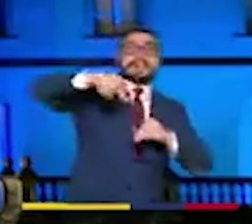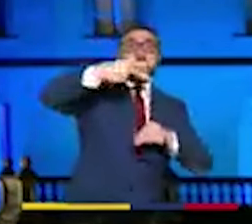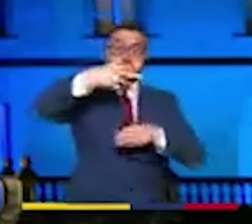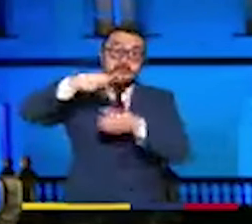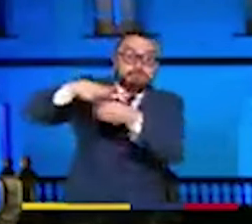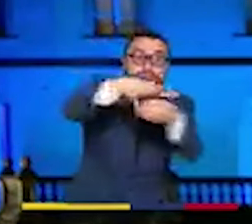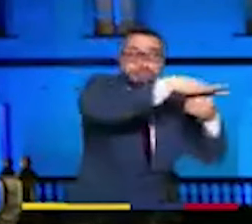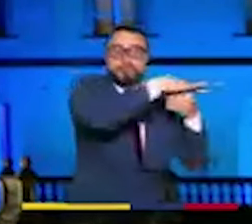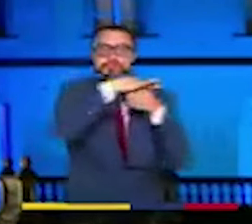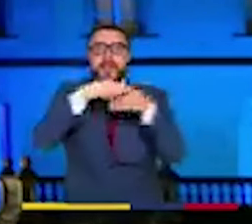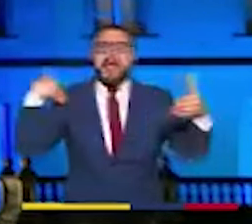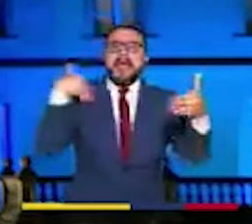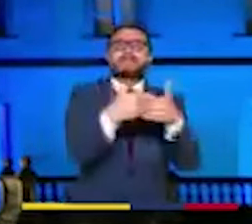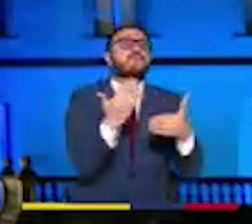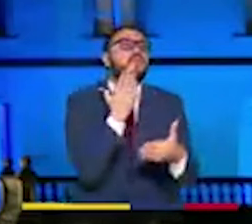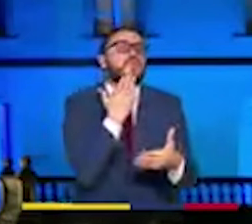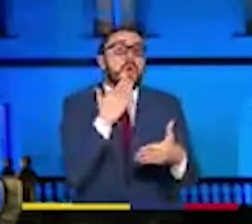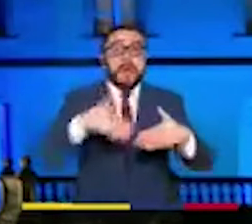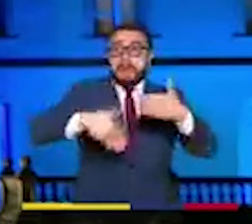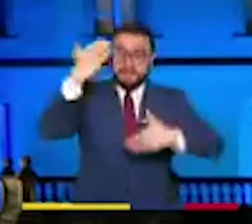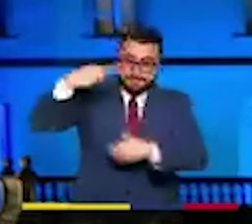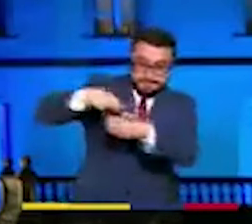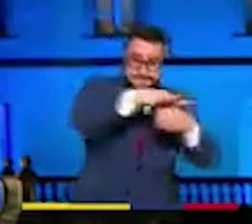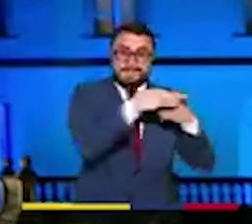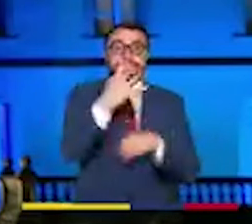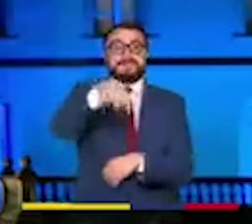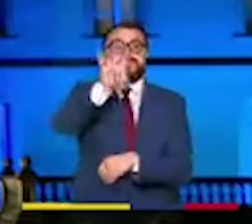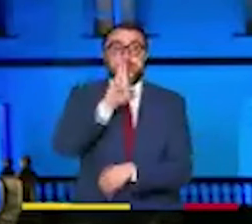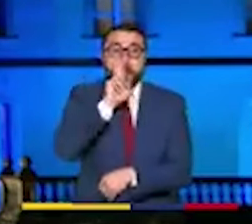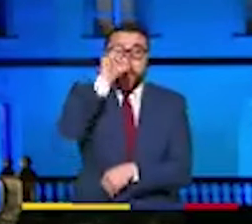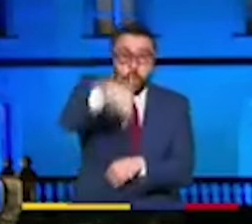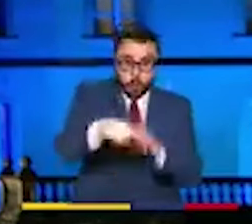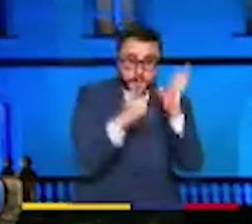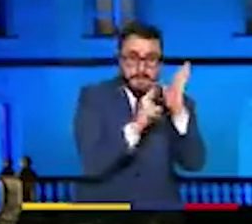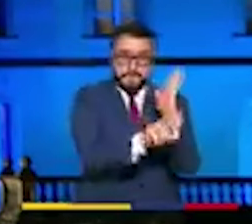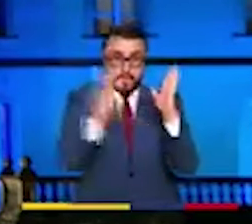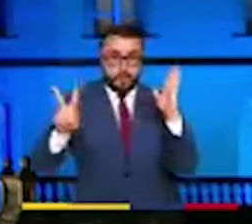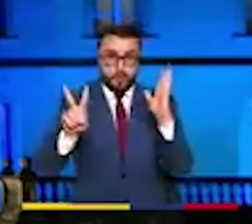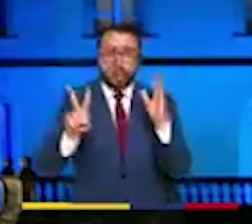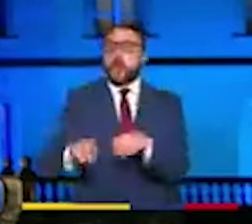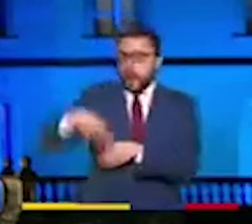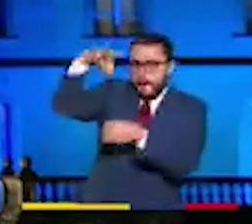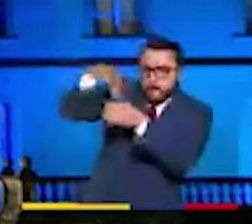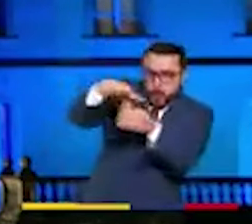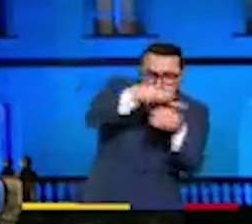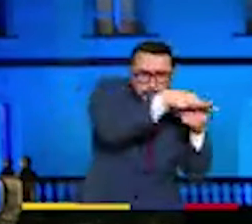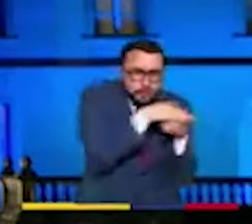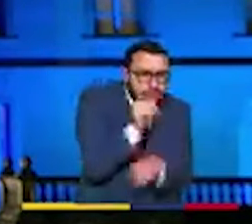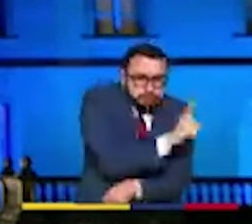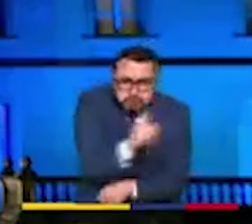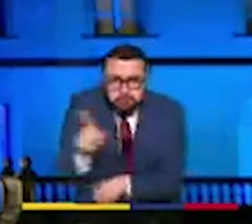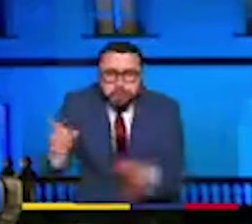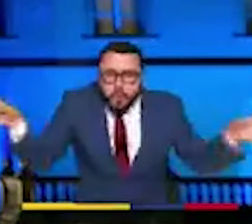de urnas del 19 de junio del 2022. El conteo de los votos se da después de cerradas las